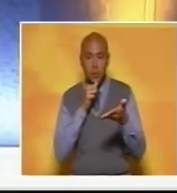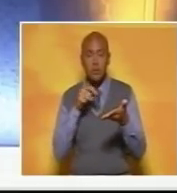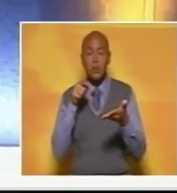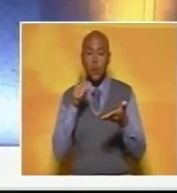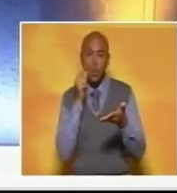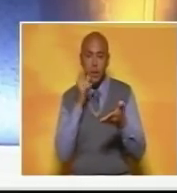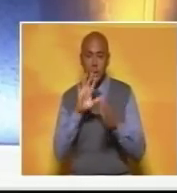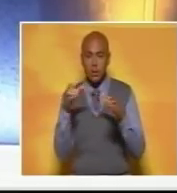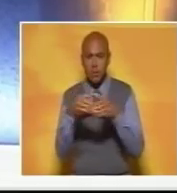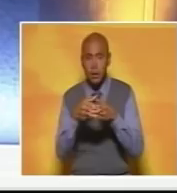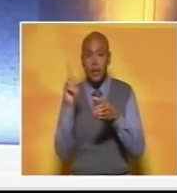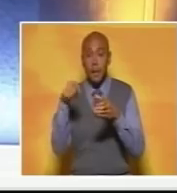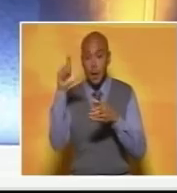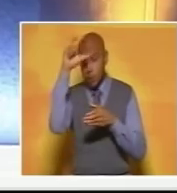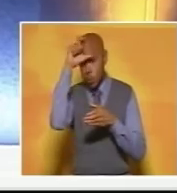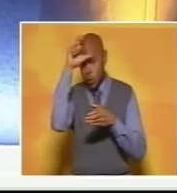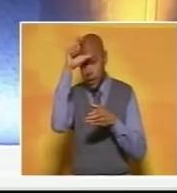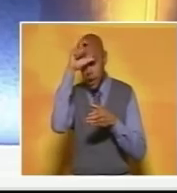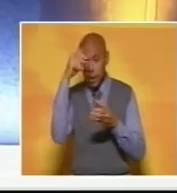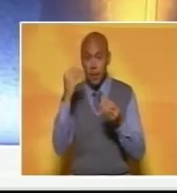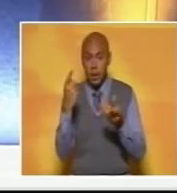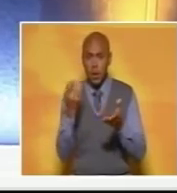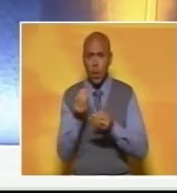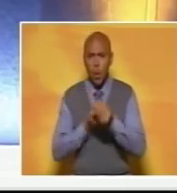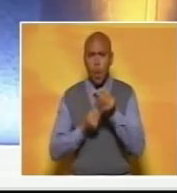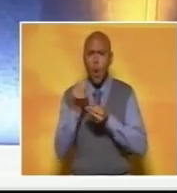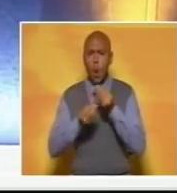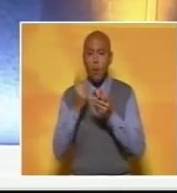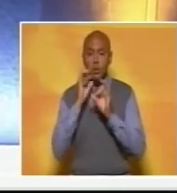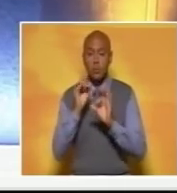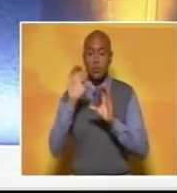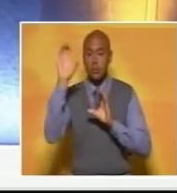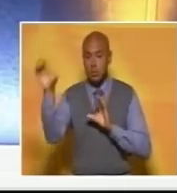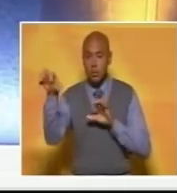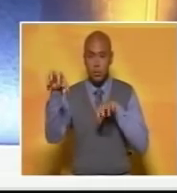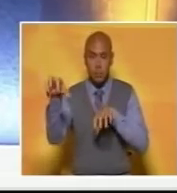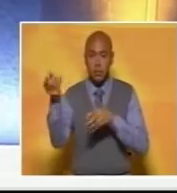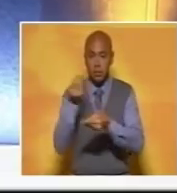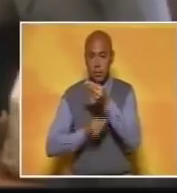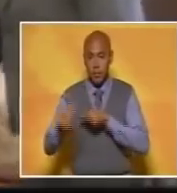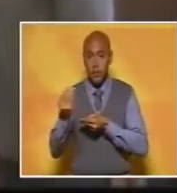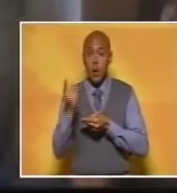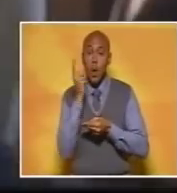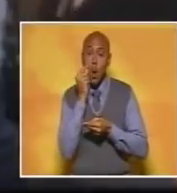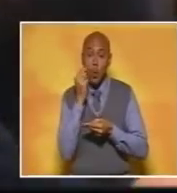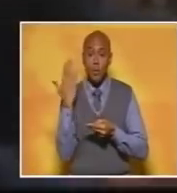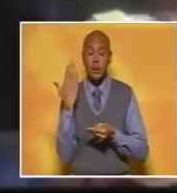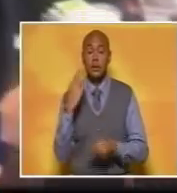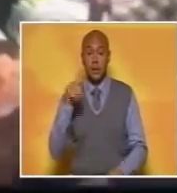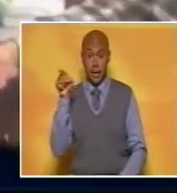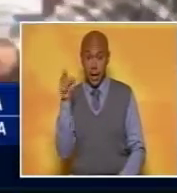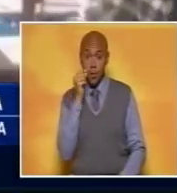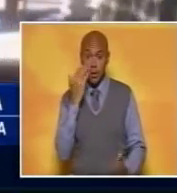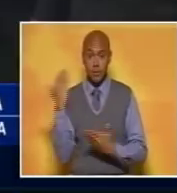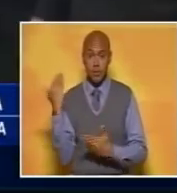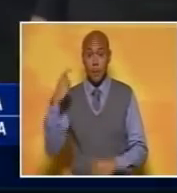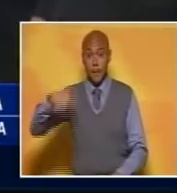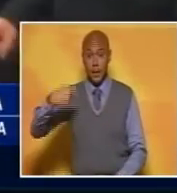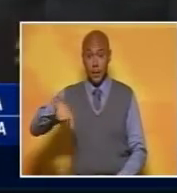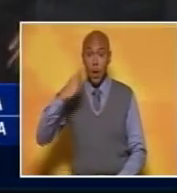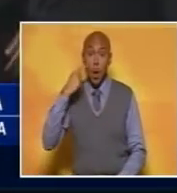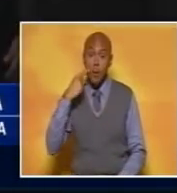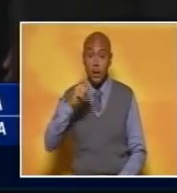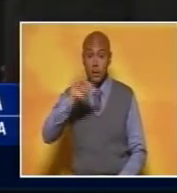de Casación de Turquía a fin de mejorar la cooperación jurídica y legal entre ambas naciones. El presidente del máximo órgano judicial venezolano,